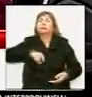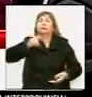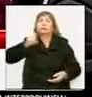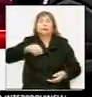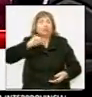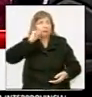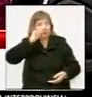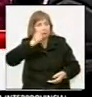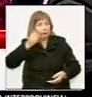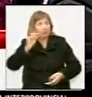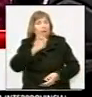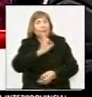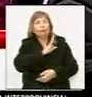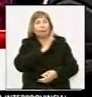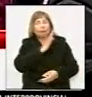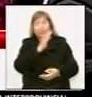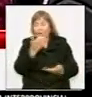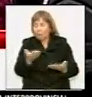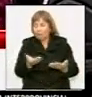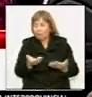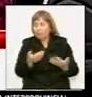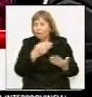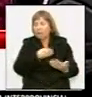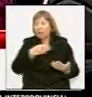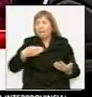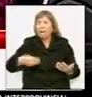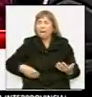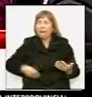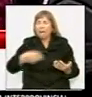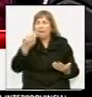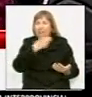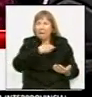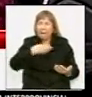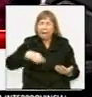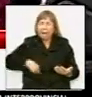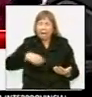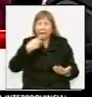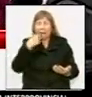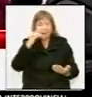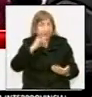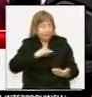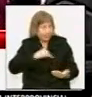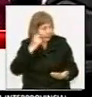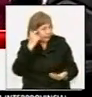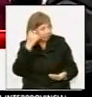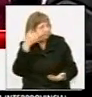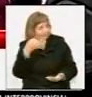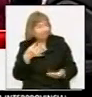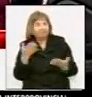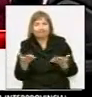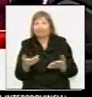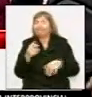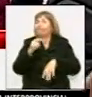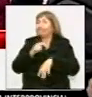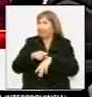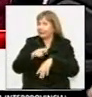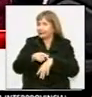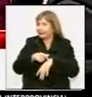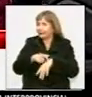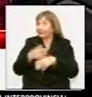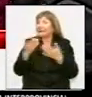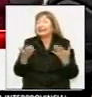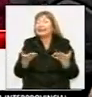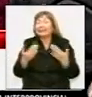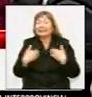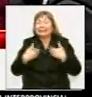Mañana va a estar en fiscalización. Entonces, ministra, presidente, yo creo que en este momento lo que nosotros tenemos que hacer